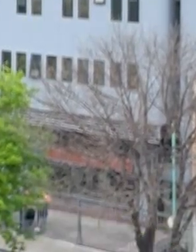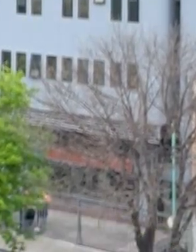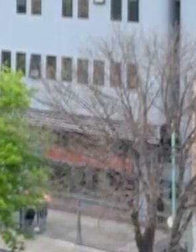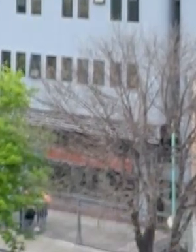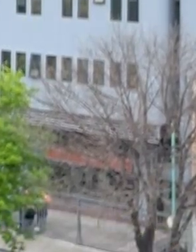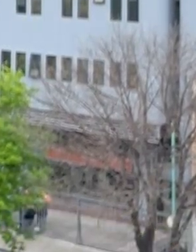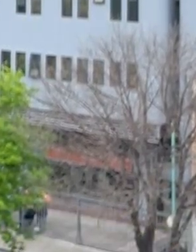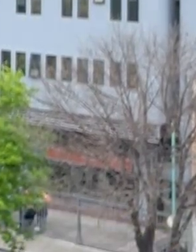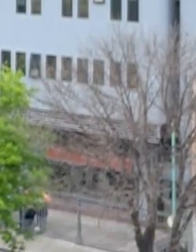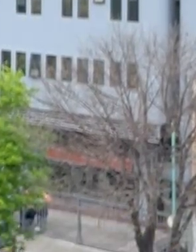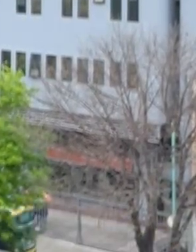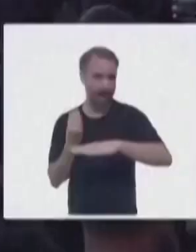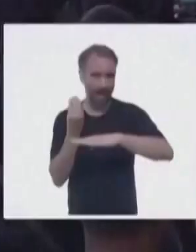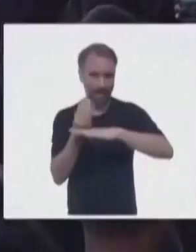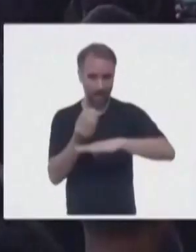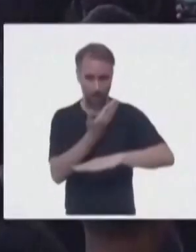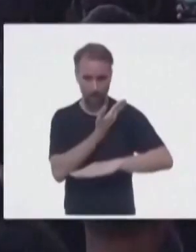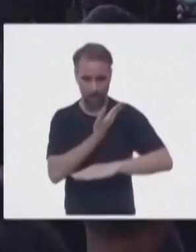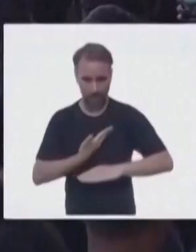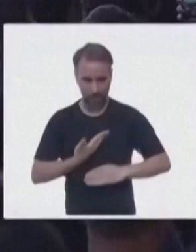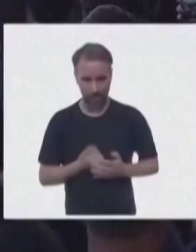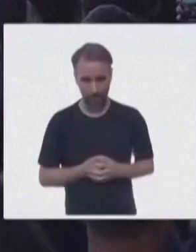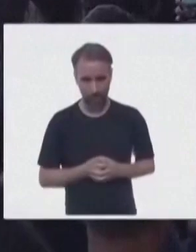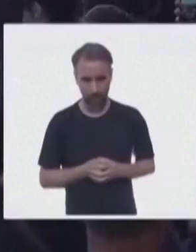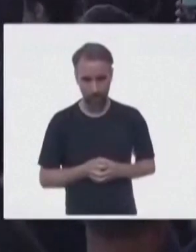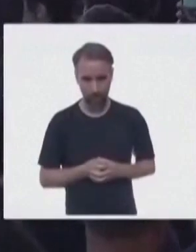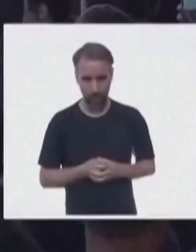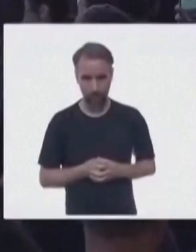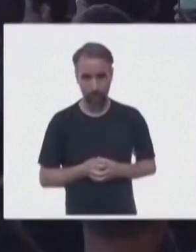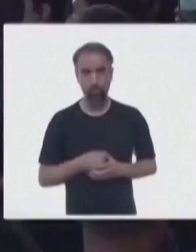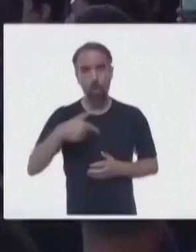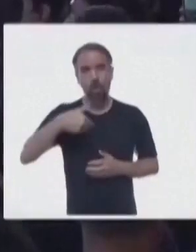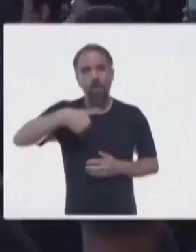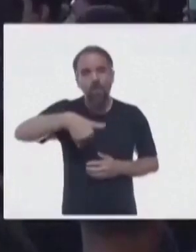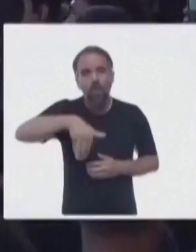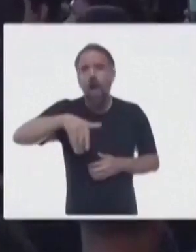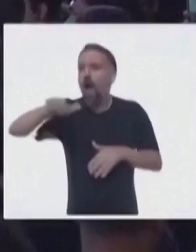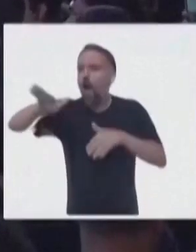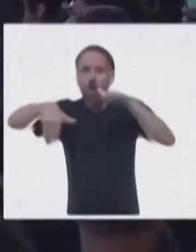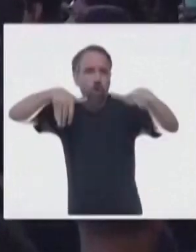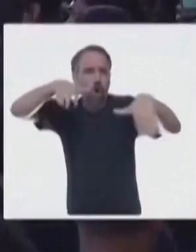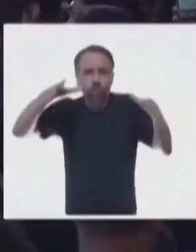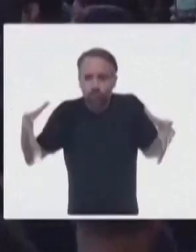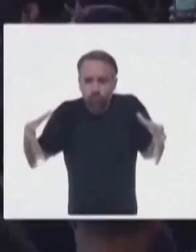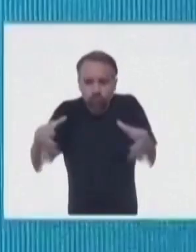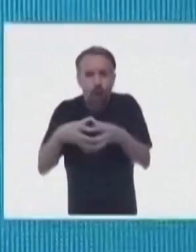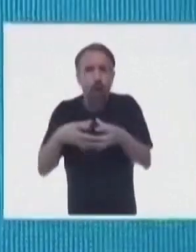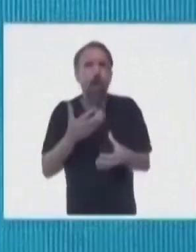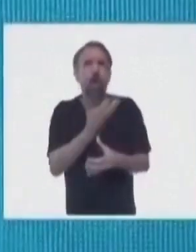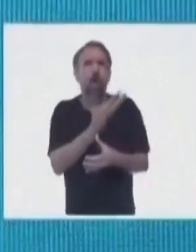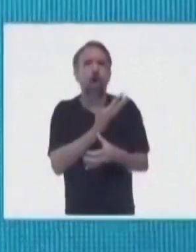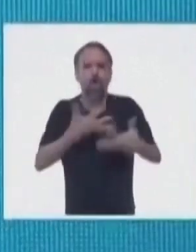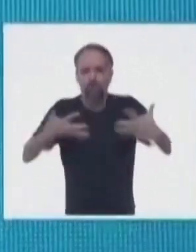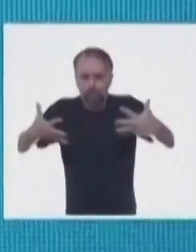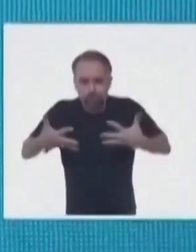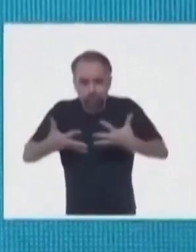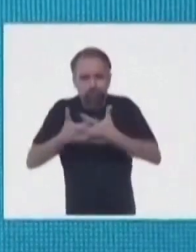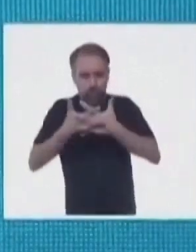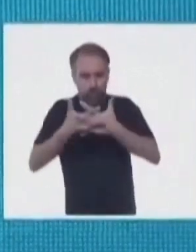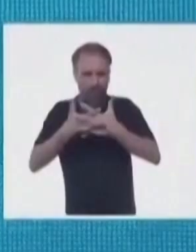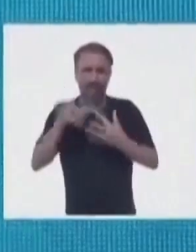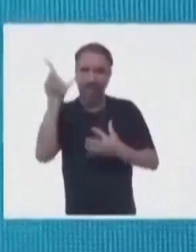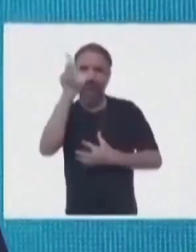le dieron los electores ayer domingo. Voy a convocar a un gobierno de unidad nacional el 10 de